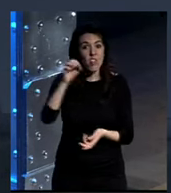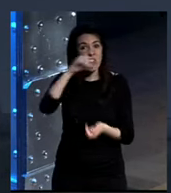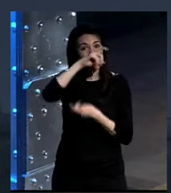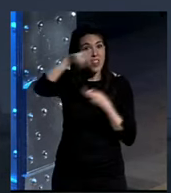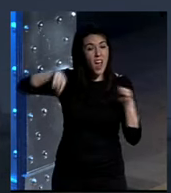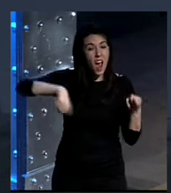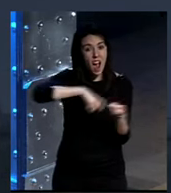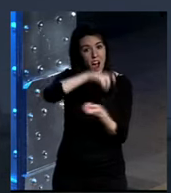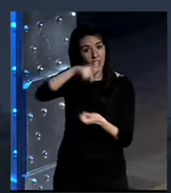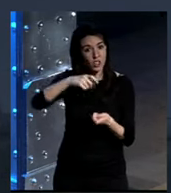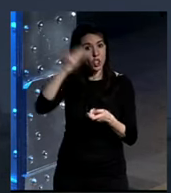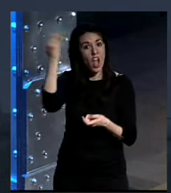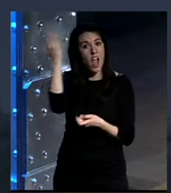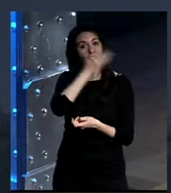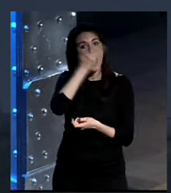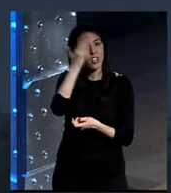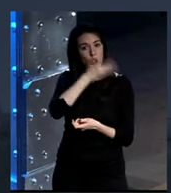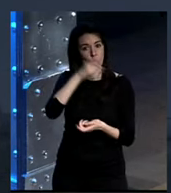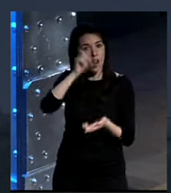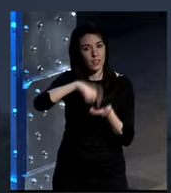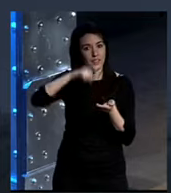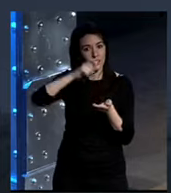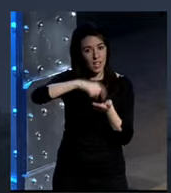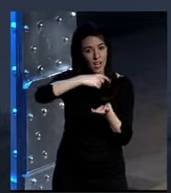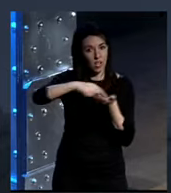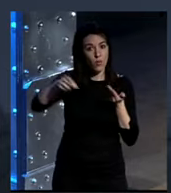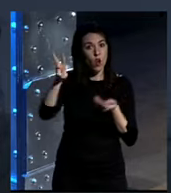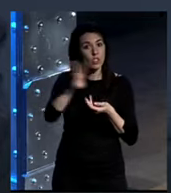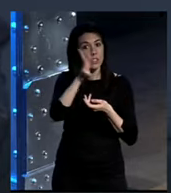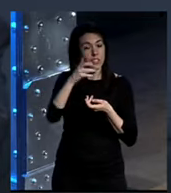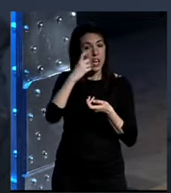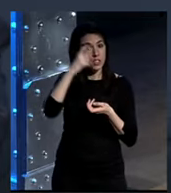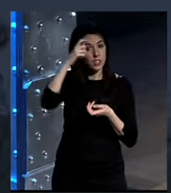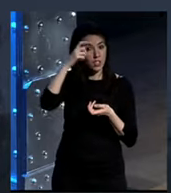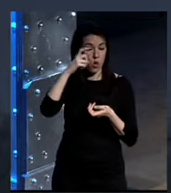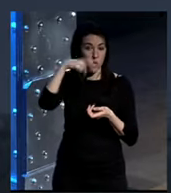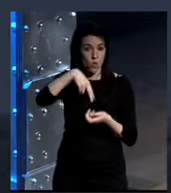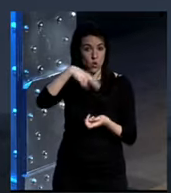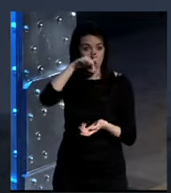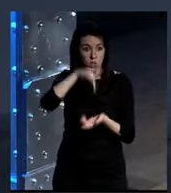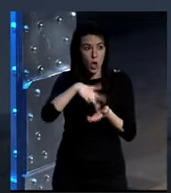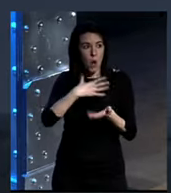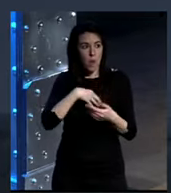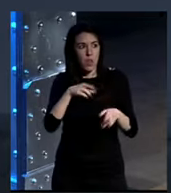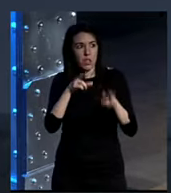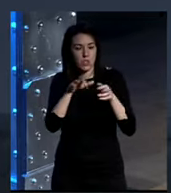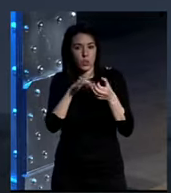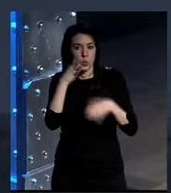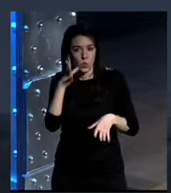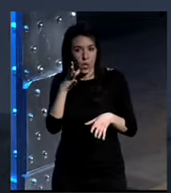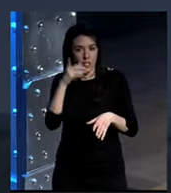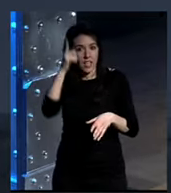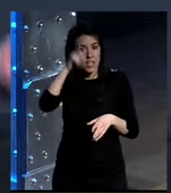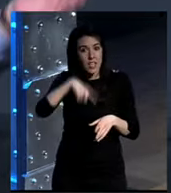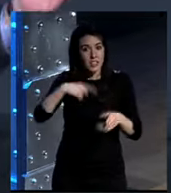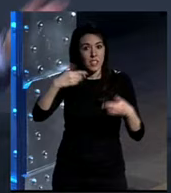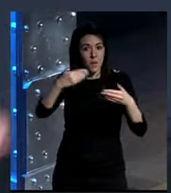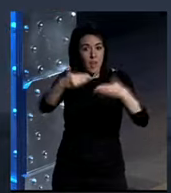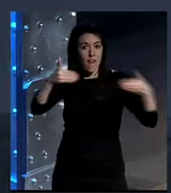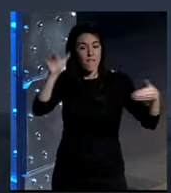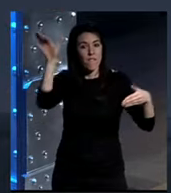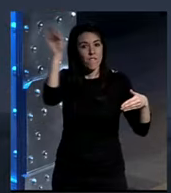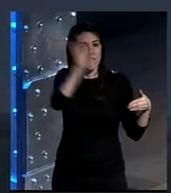Escuela de Telégrafo. El día 3 de junio, quizá con un poco de suerte, tendremos incluso una emisión filatélica, ya que tenemos